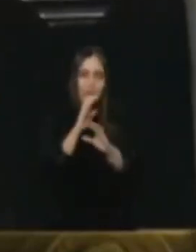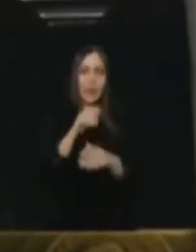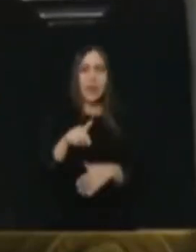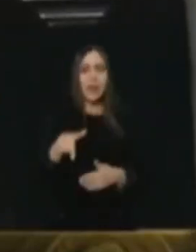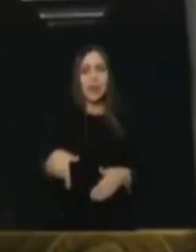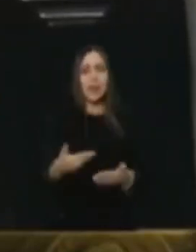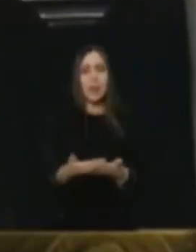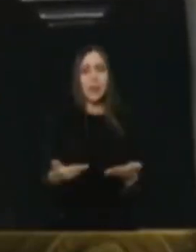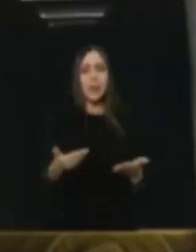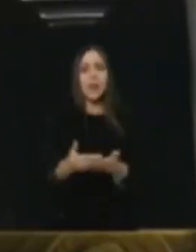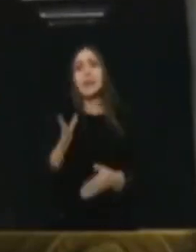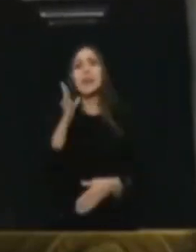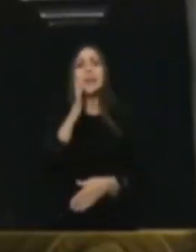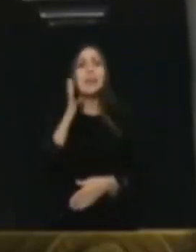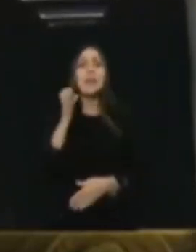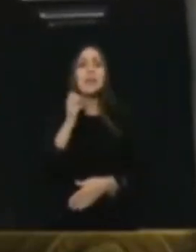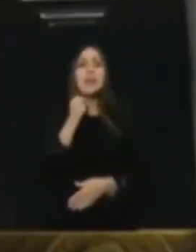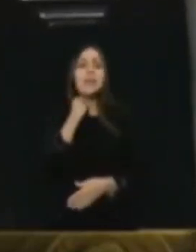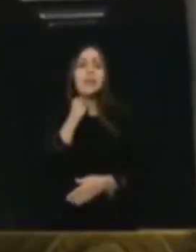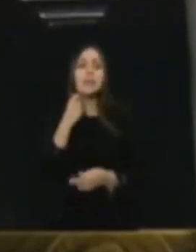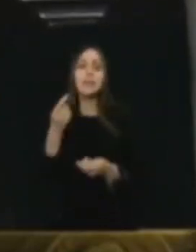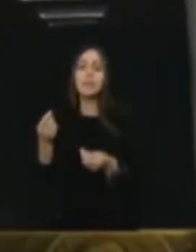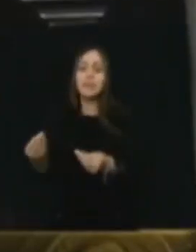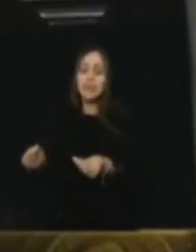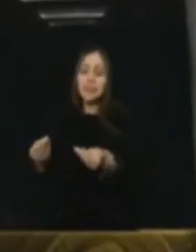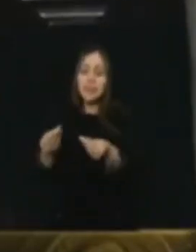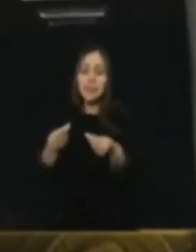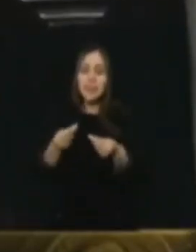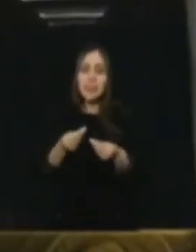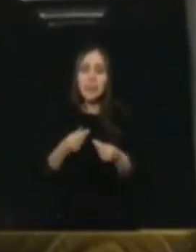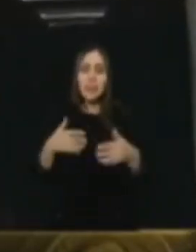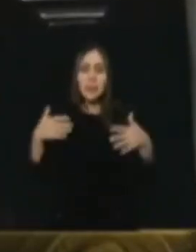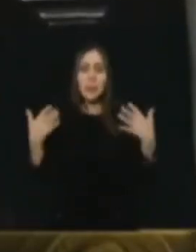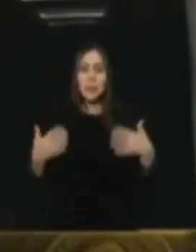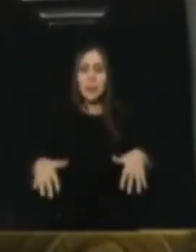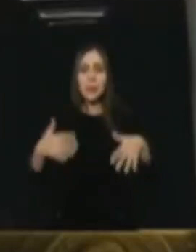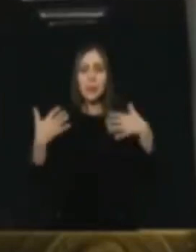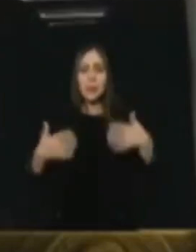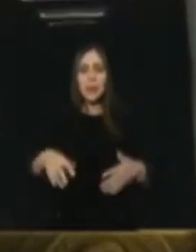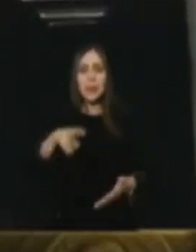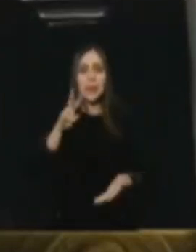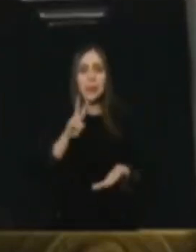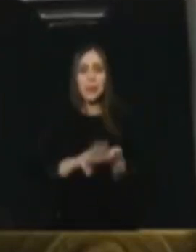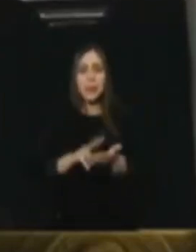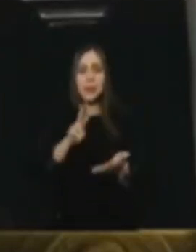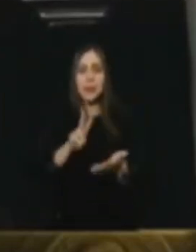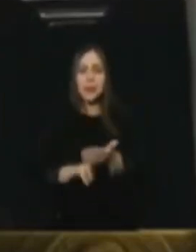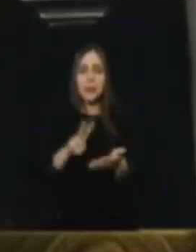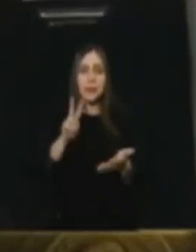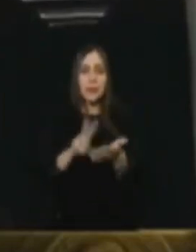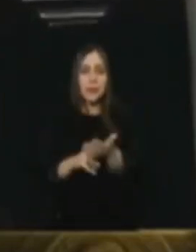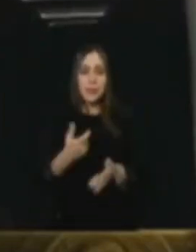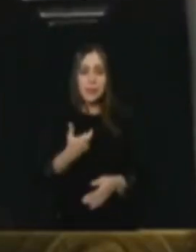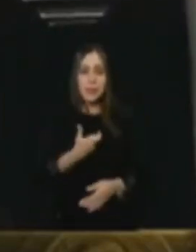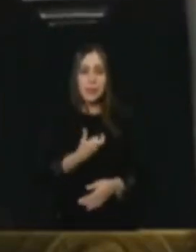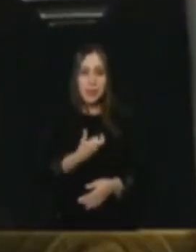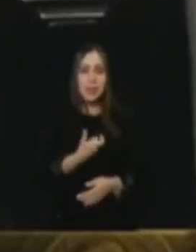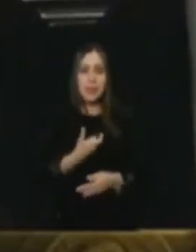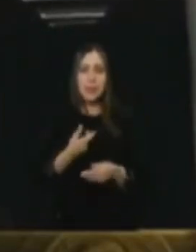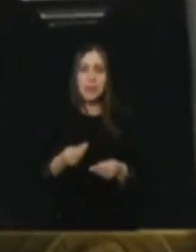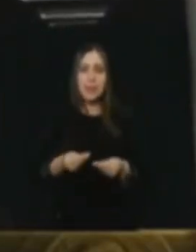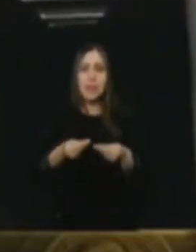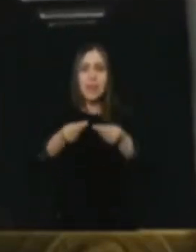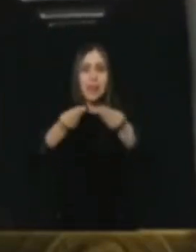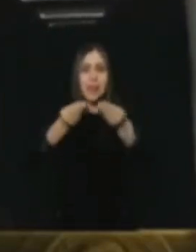me concede la enorme distinción entregada a quienes tanto